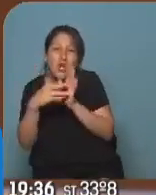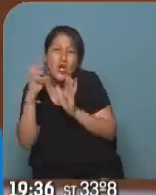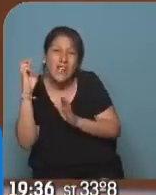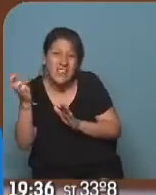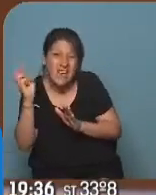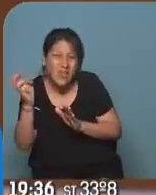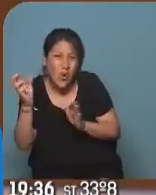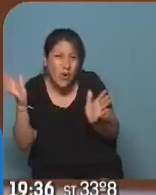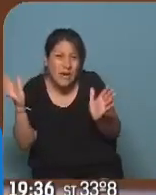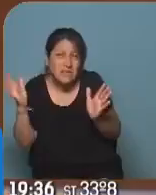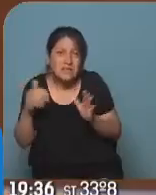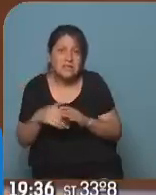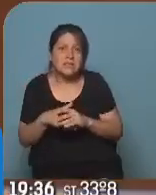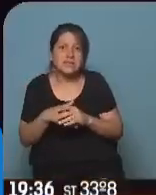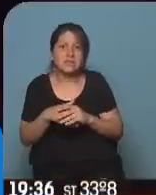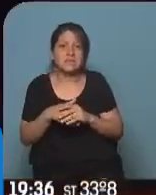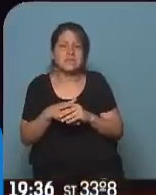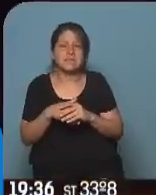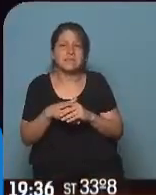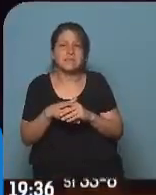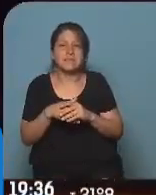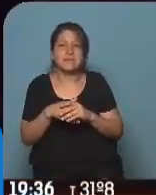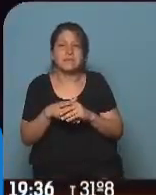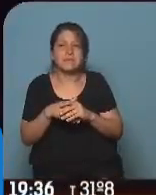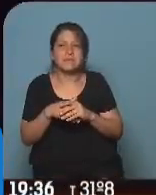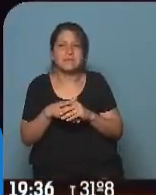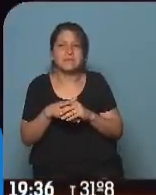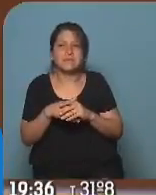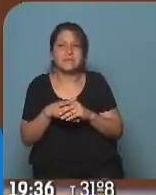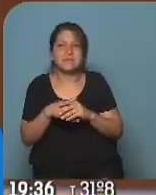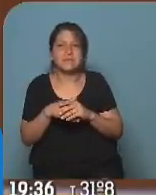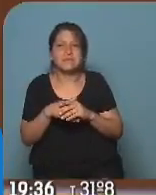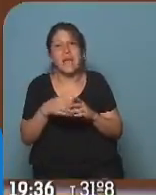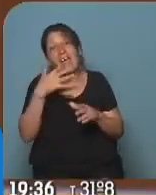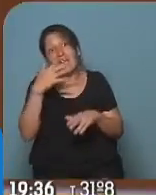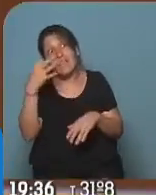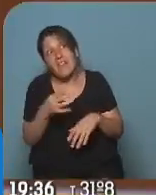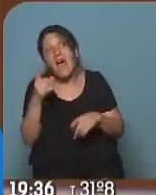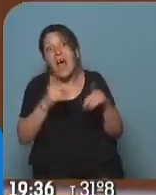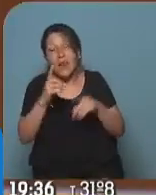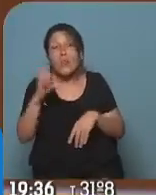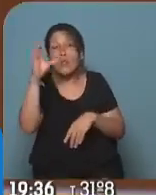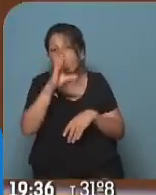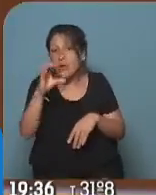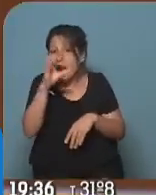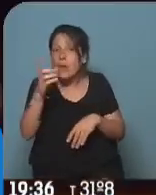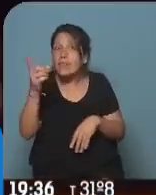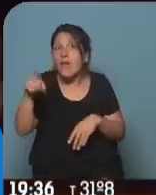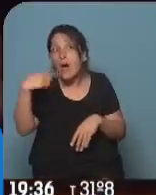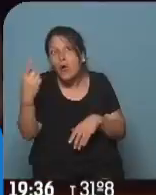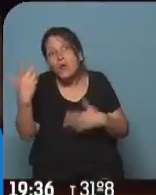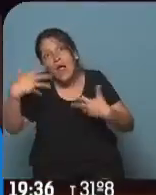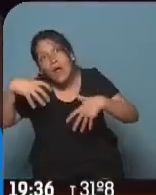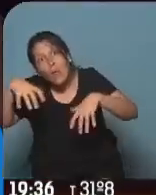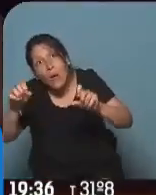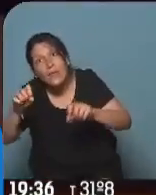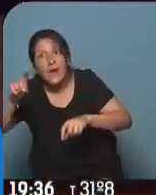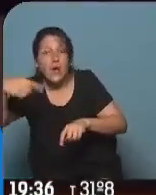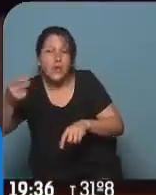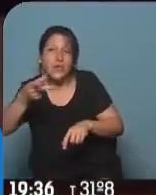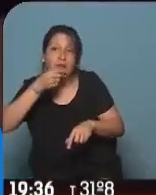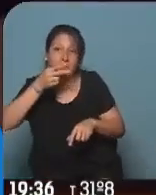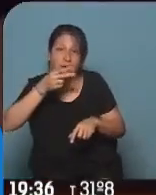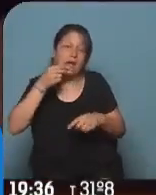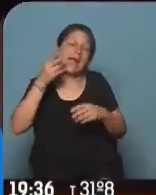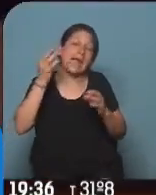lo convocan y finalmente queda detenido. O sea, evidentemente hay cuentas, algunas detectadas y tal vez otras no. Sí, claro, lo de Martín Báez,